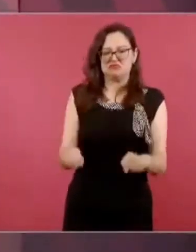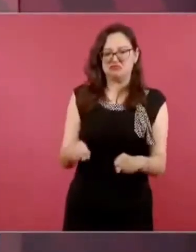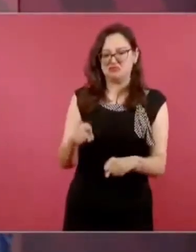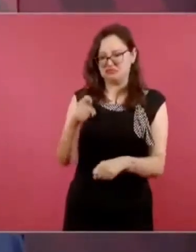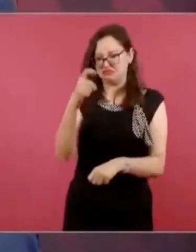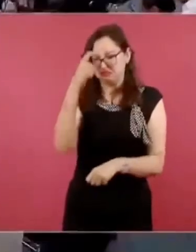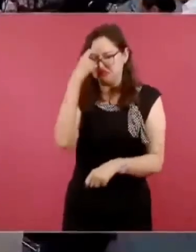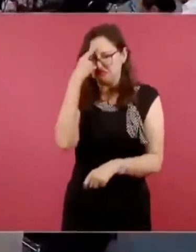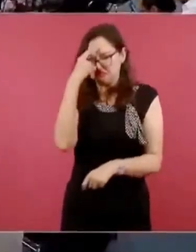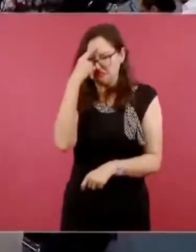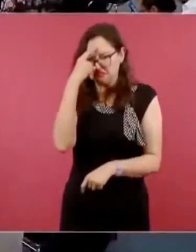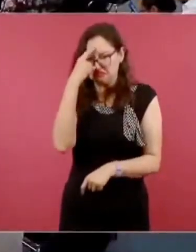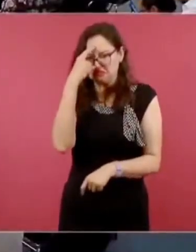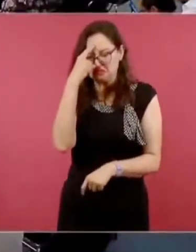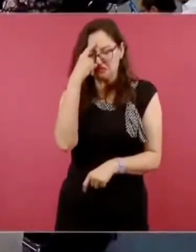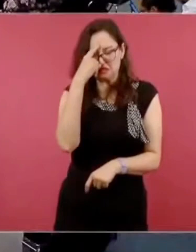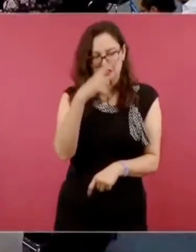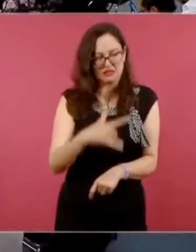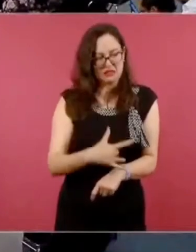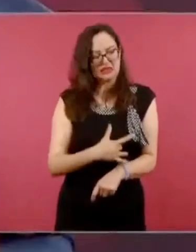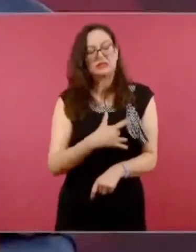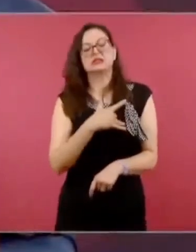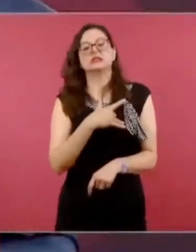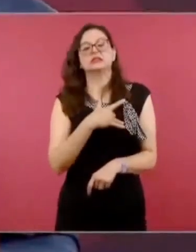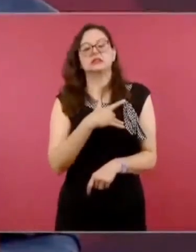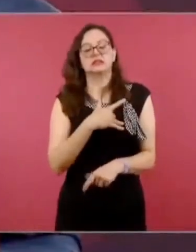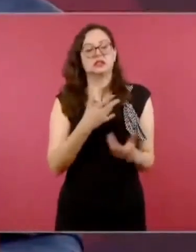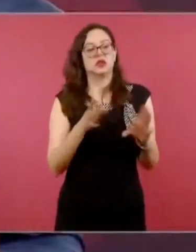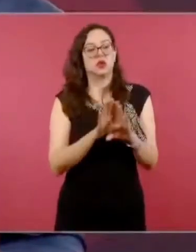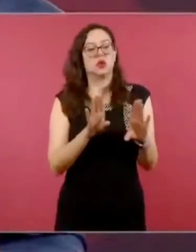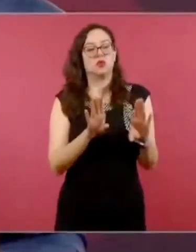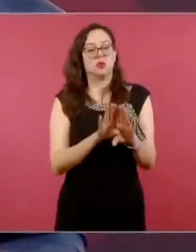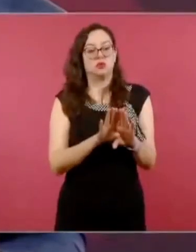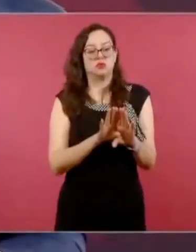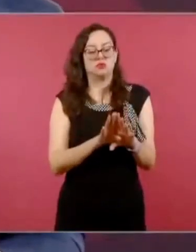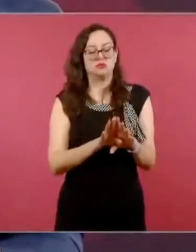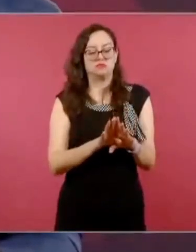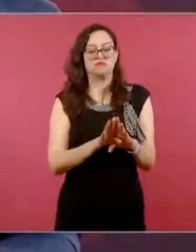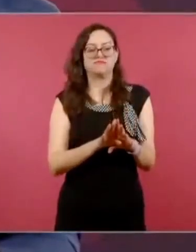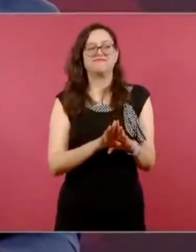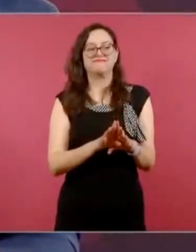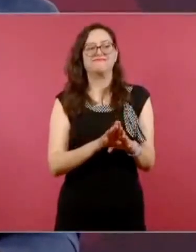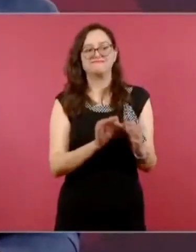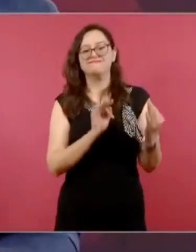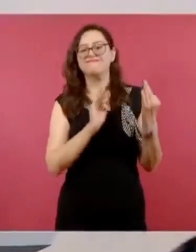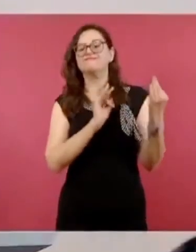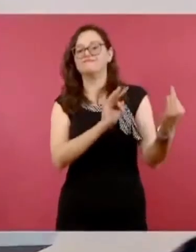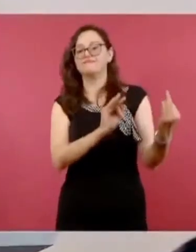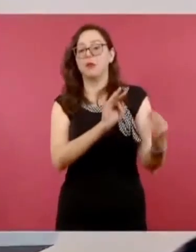fanático, lo mejor es tener autoridad moral,